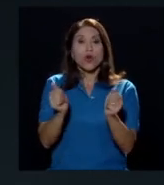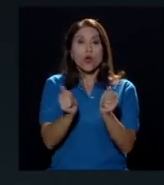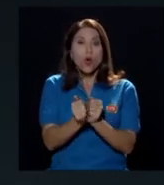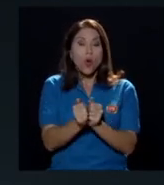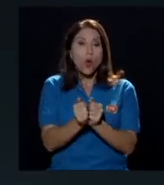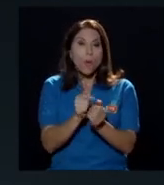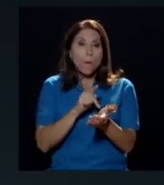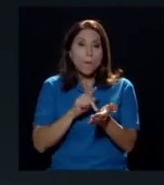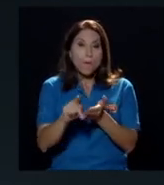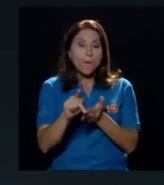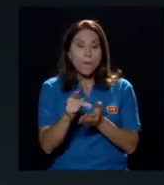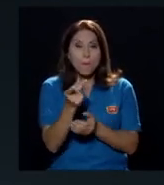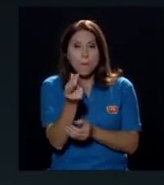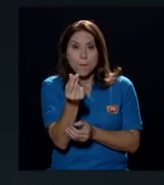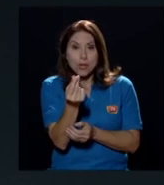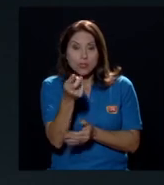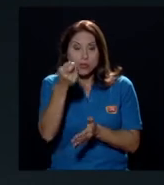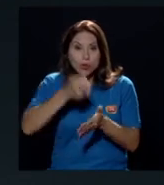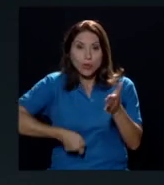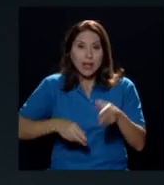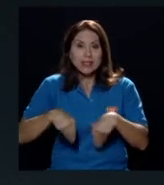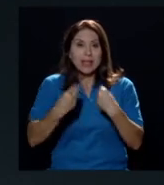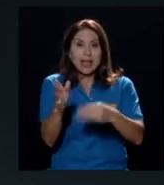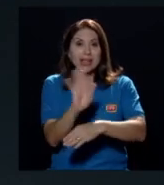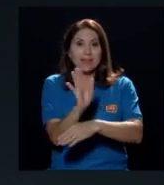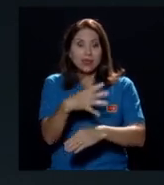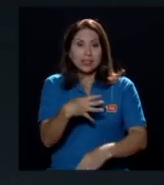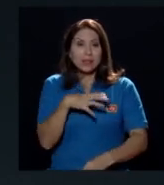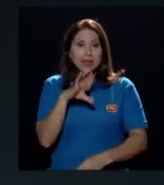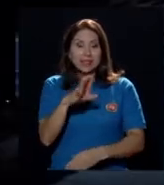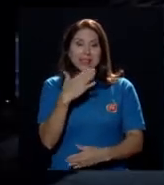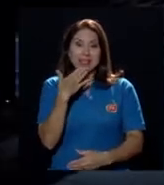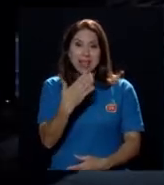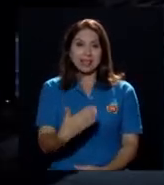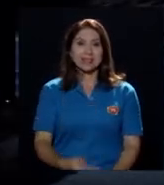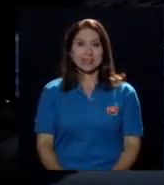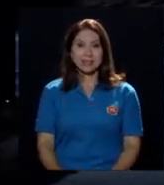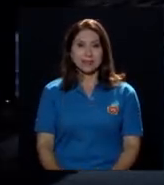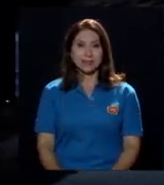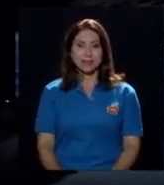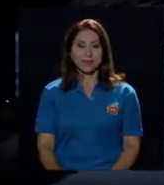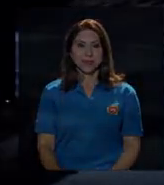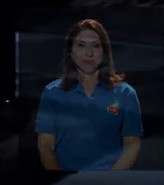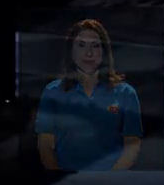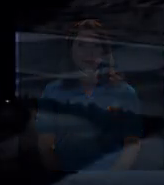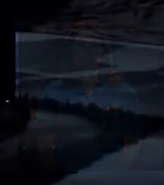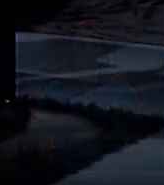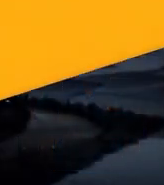pagan ustedes, les da la televisión que se merece. Gracias. Gracias.